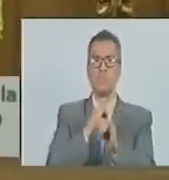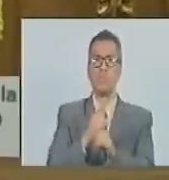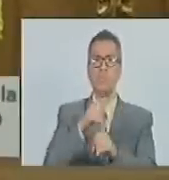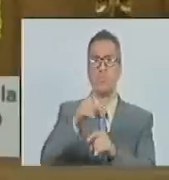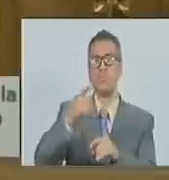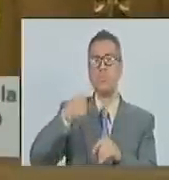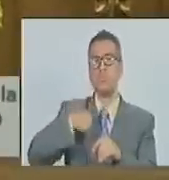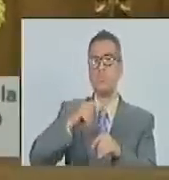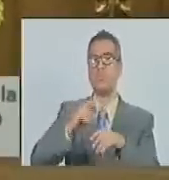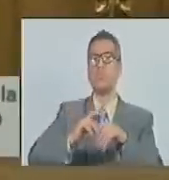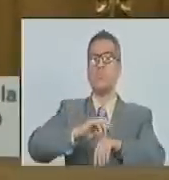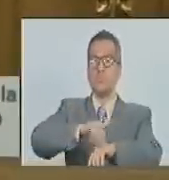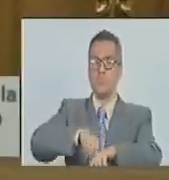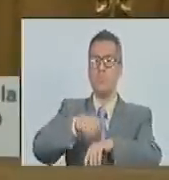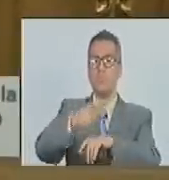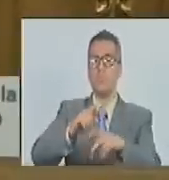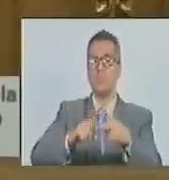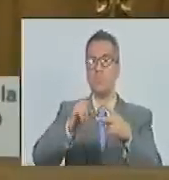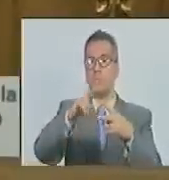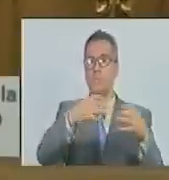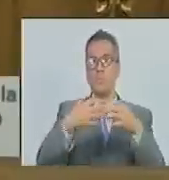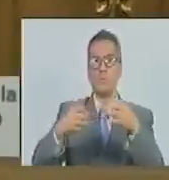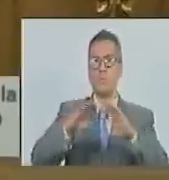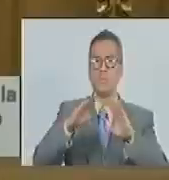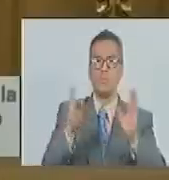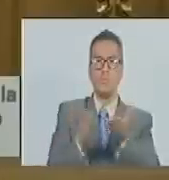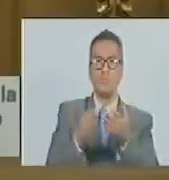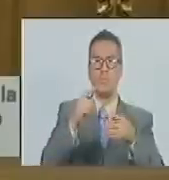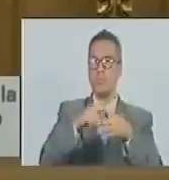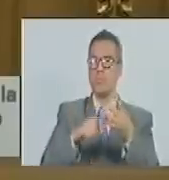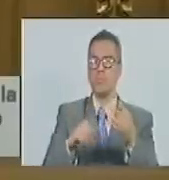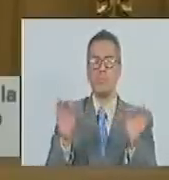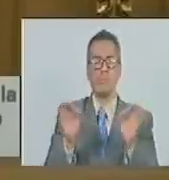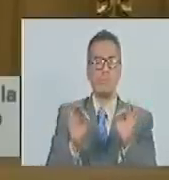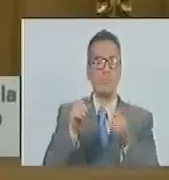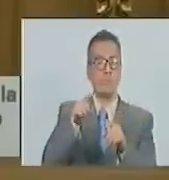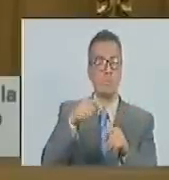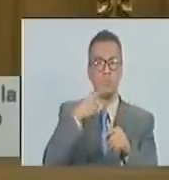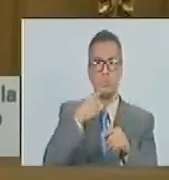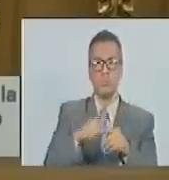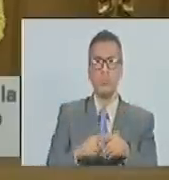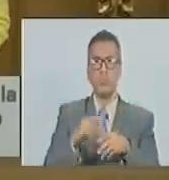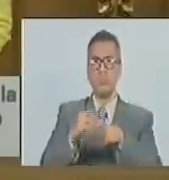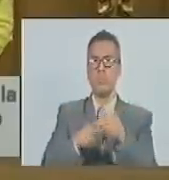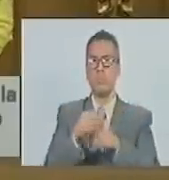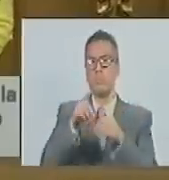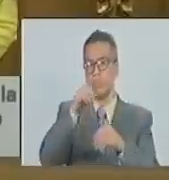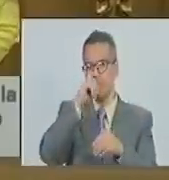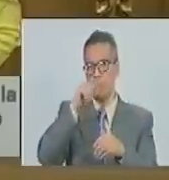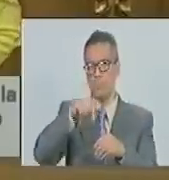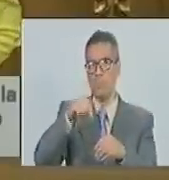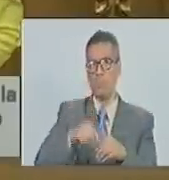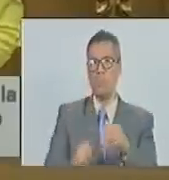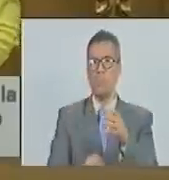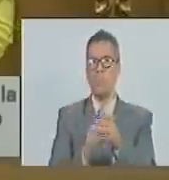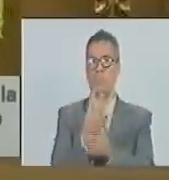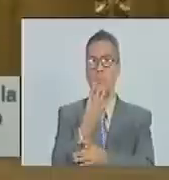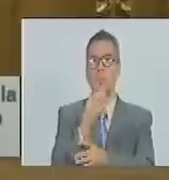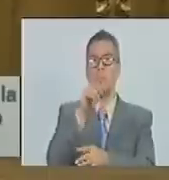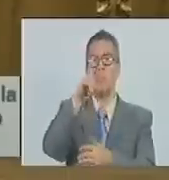después de la Segunda Guerra Mundial, y eso no es cualquier cosa. Se cumple en este año, en mayo